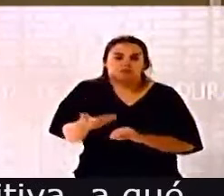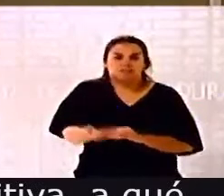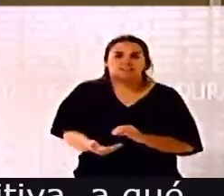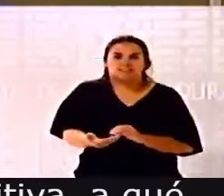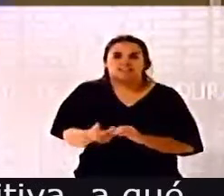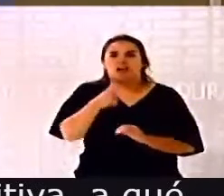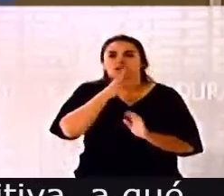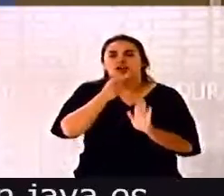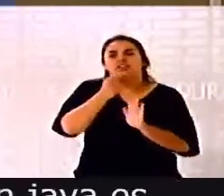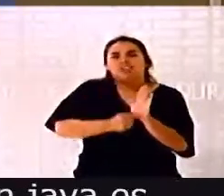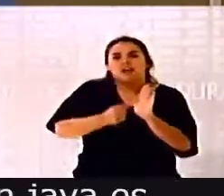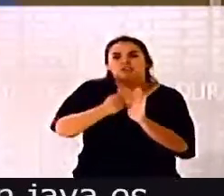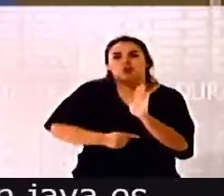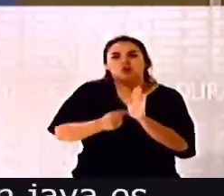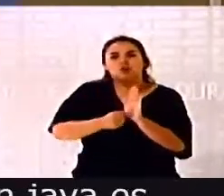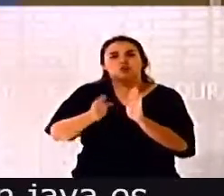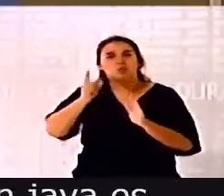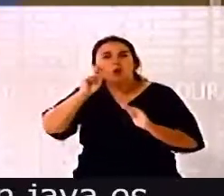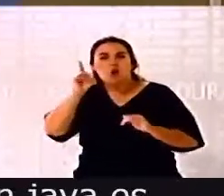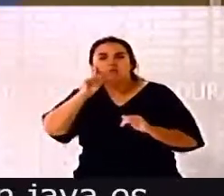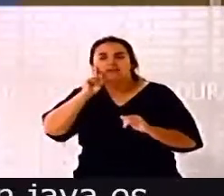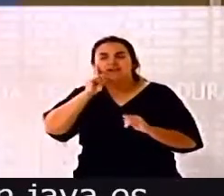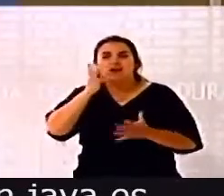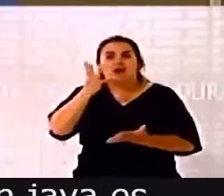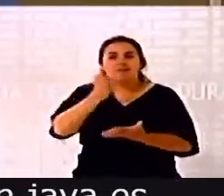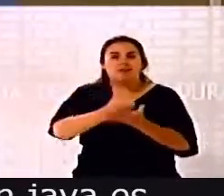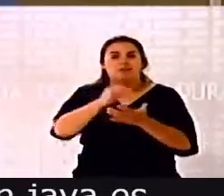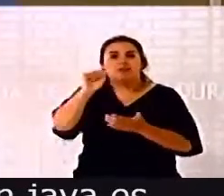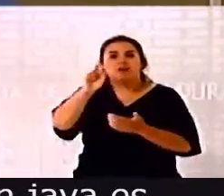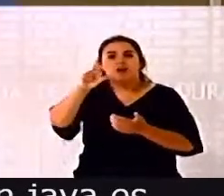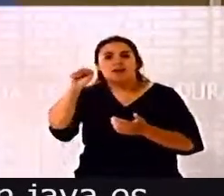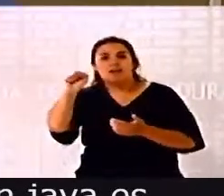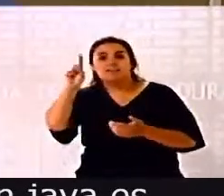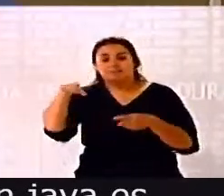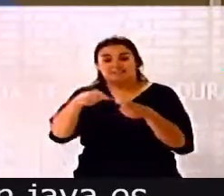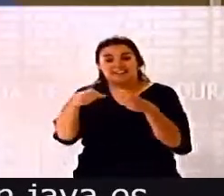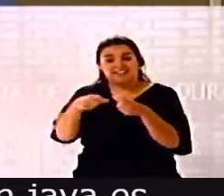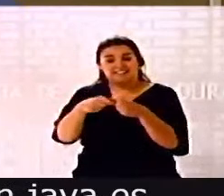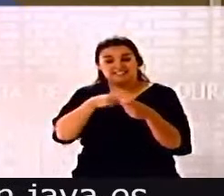actualización de los teléfonos móviles en la aplicación JARA y en tarjeta sanitaria.